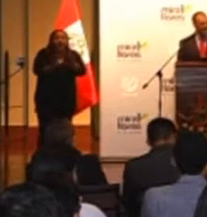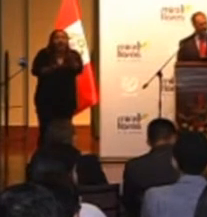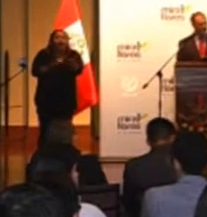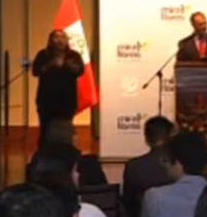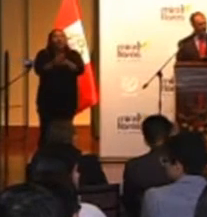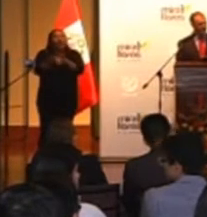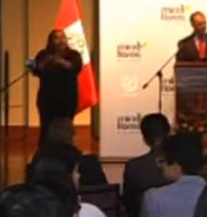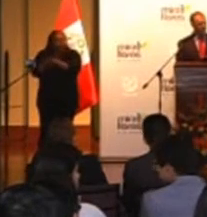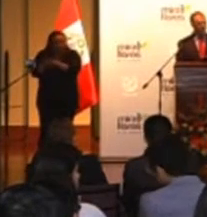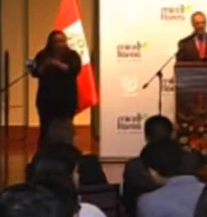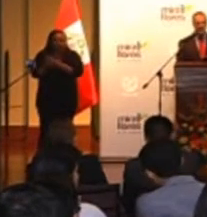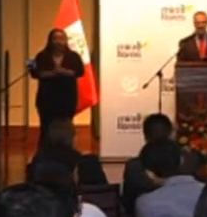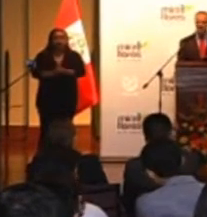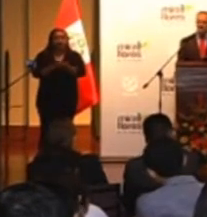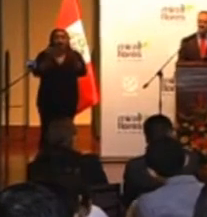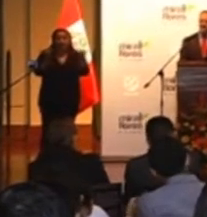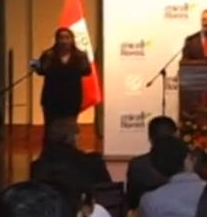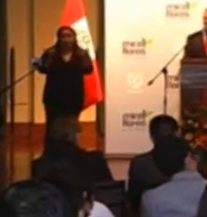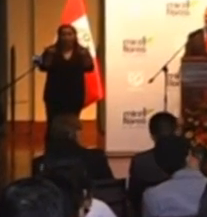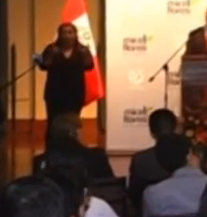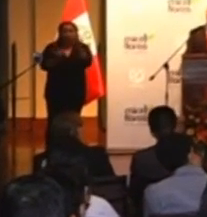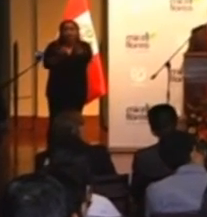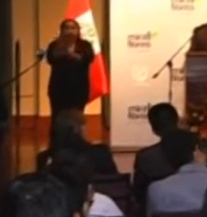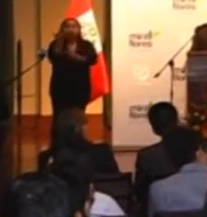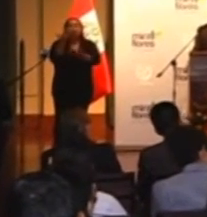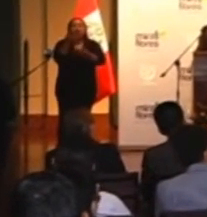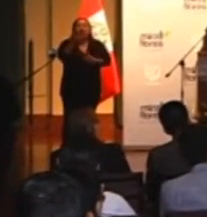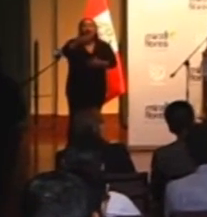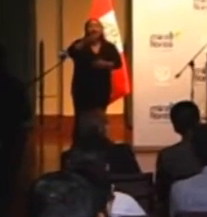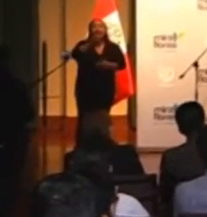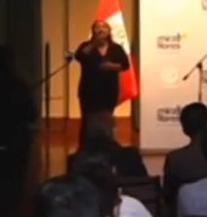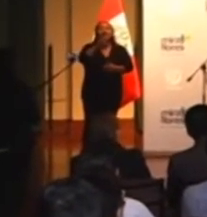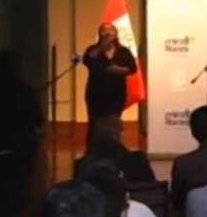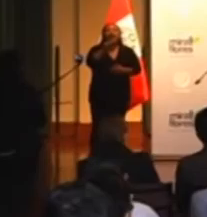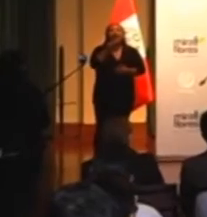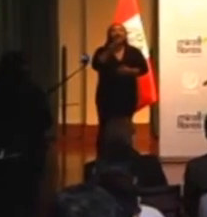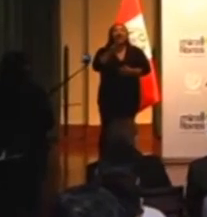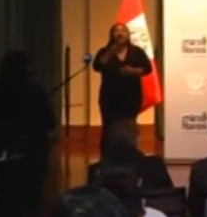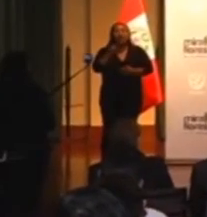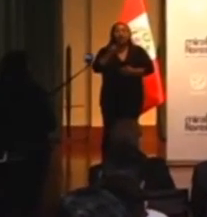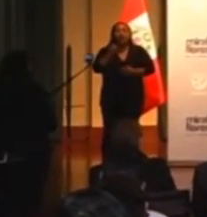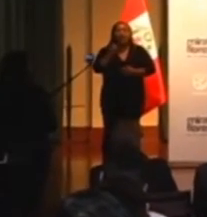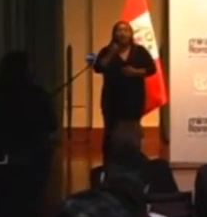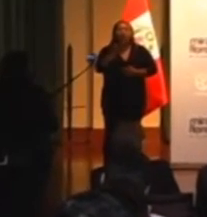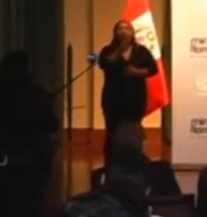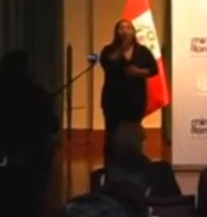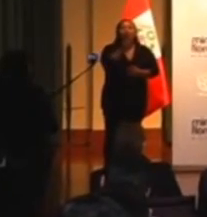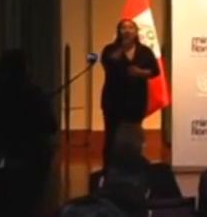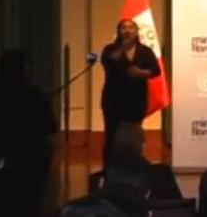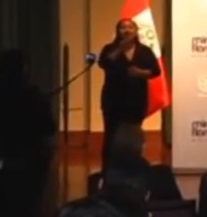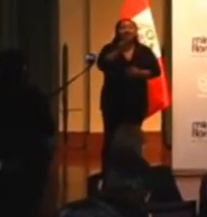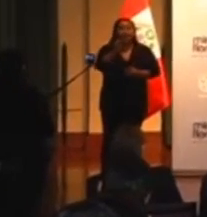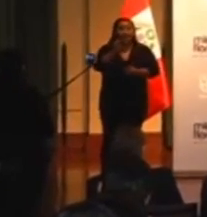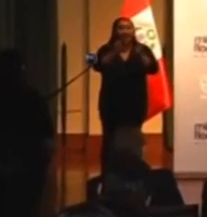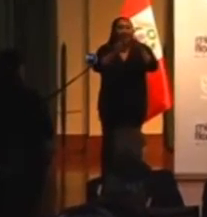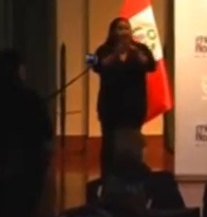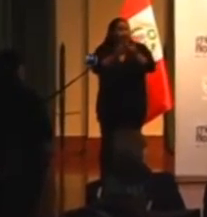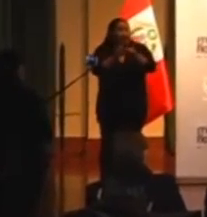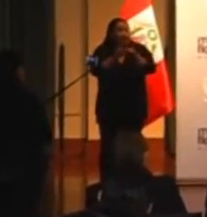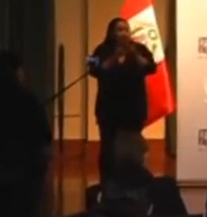en la realidad. Hoy en día, el aplicativo Waze, que es un autoaplicativo, y es un aplicativo que